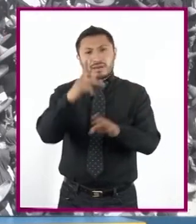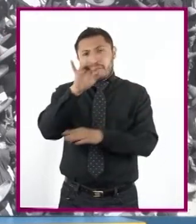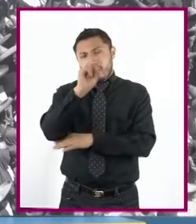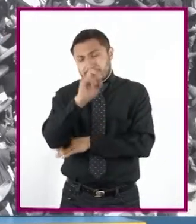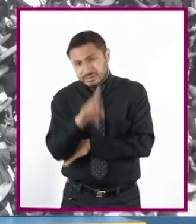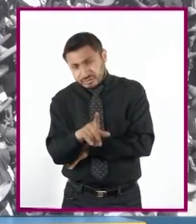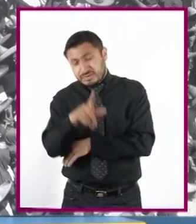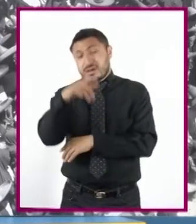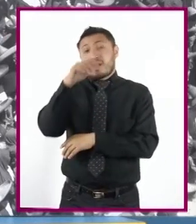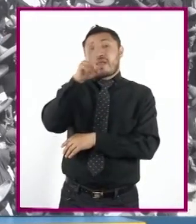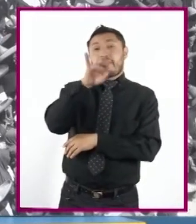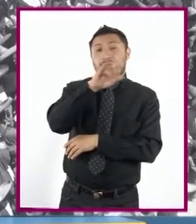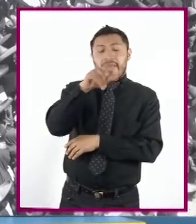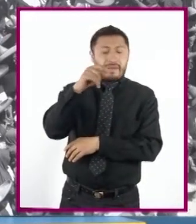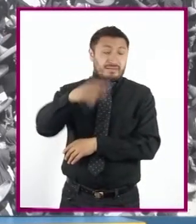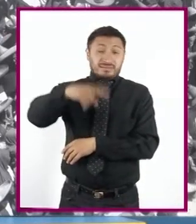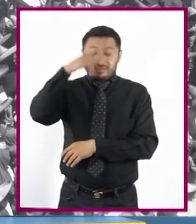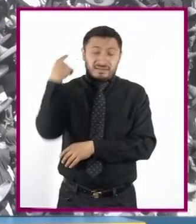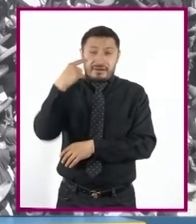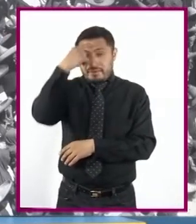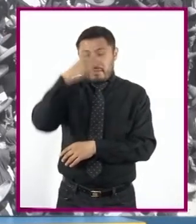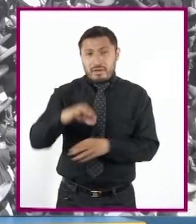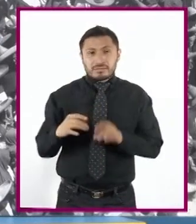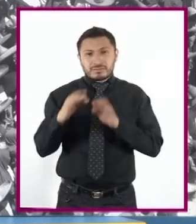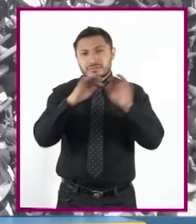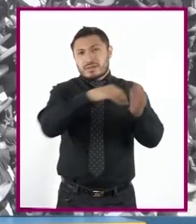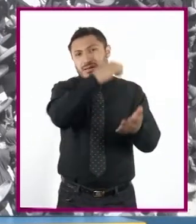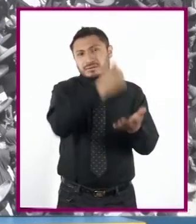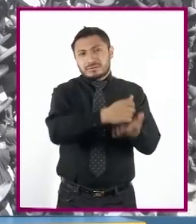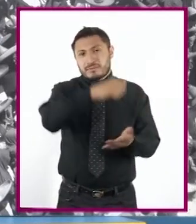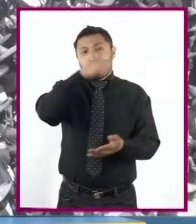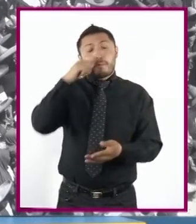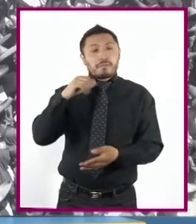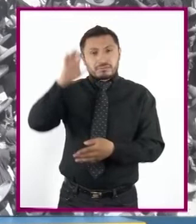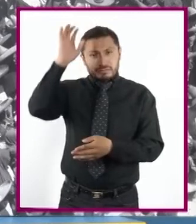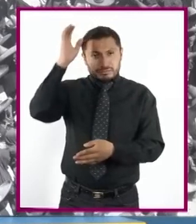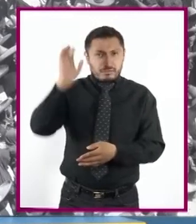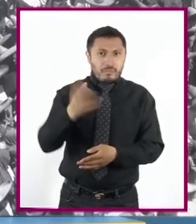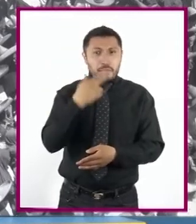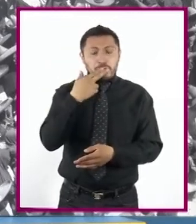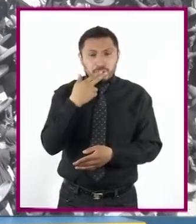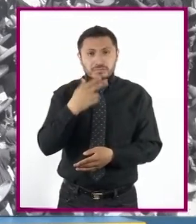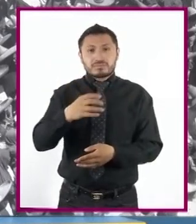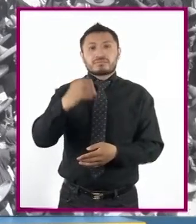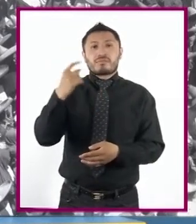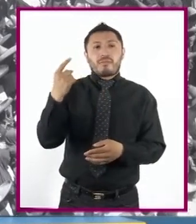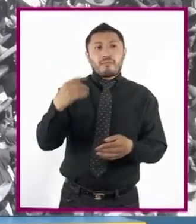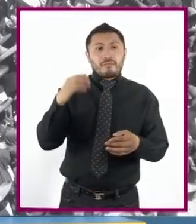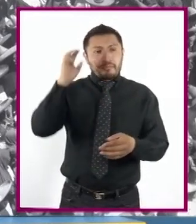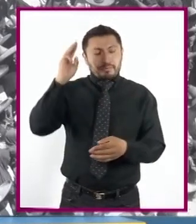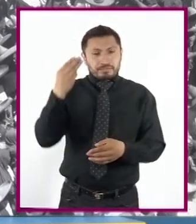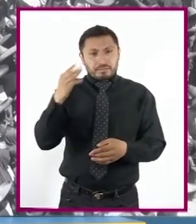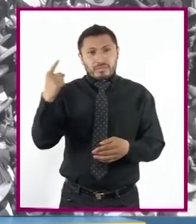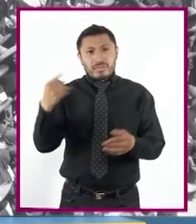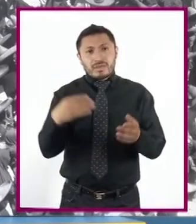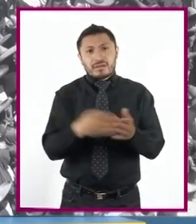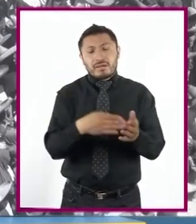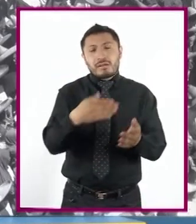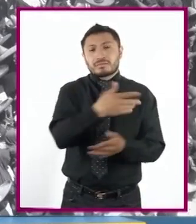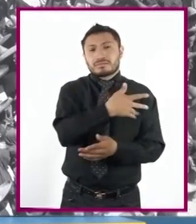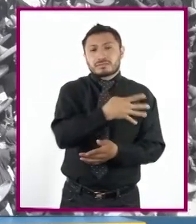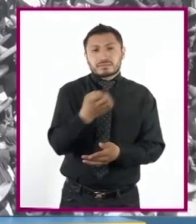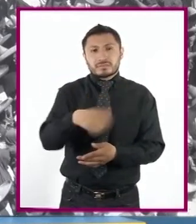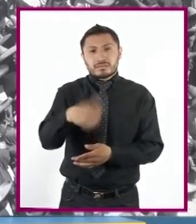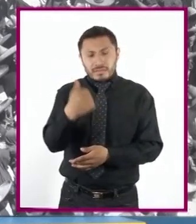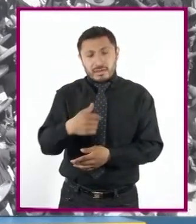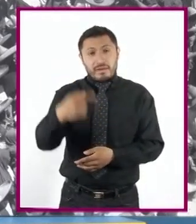Francisco Villa, les facilitó tomar Ciudad Juárez, Chihuahua, en mayo de 1911. Para Porfirio Díaz esto